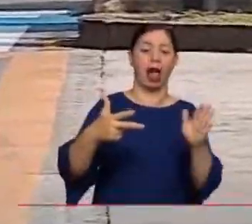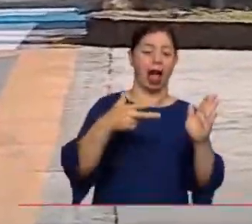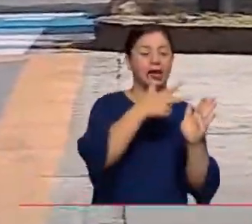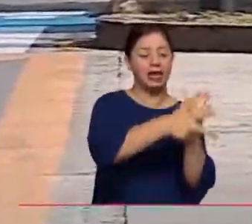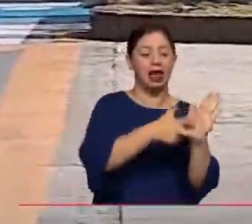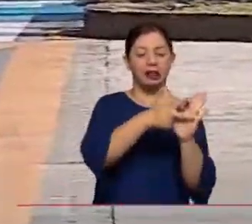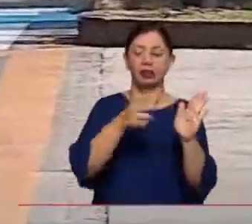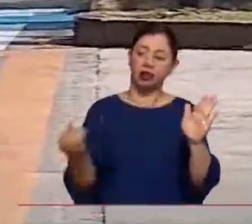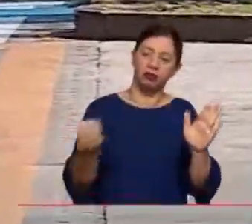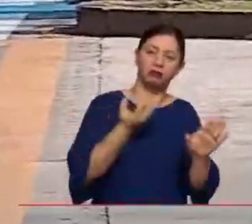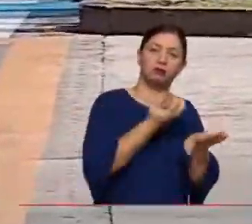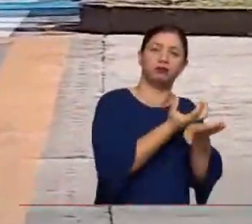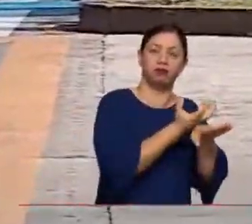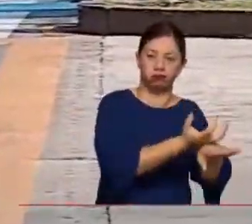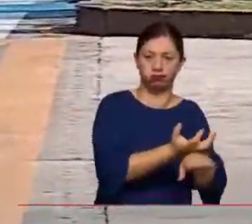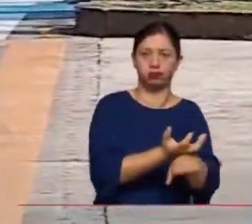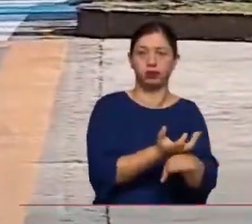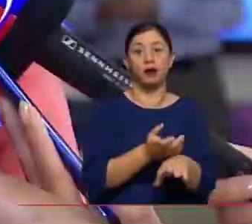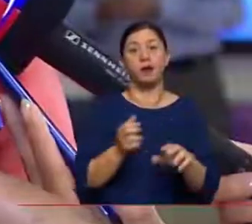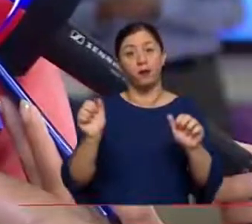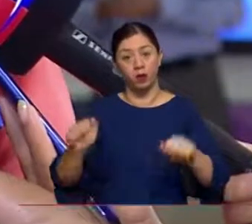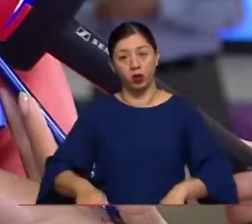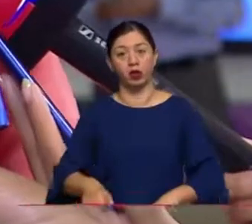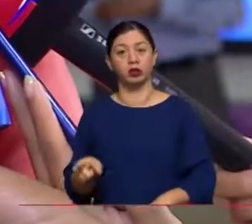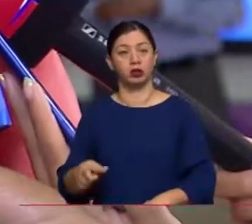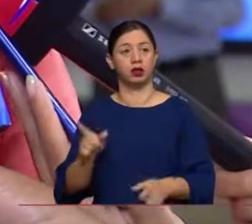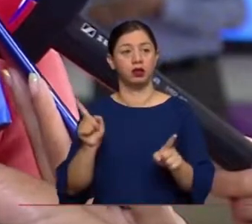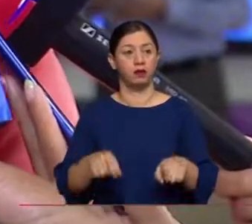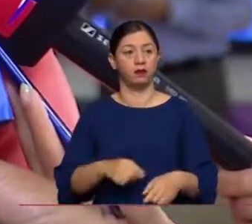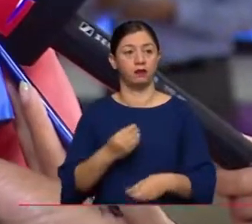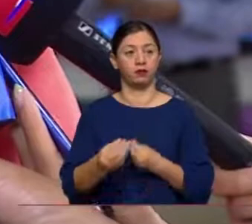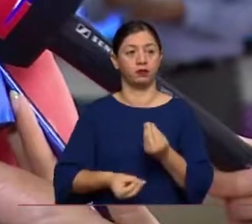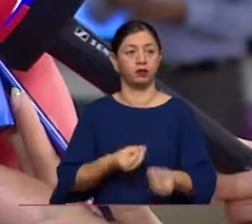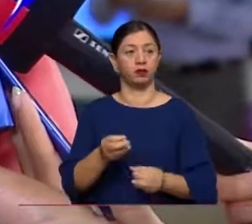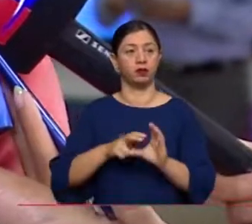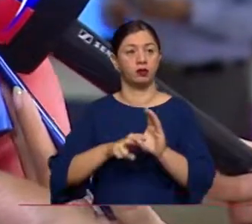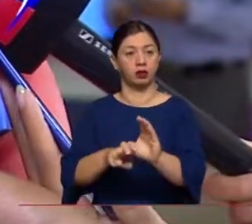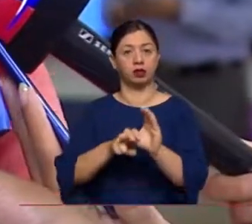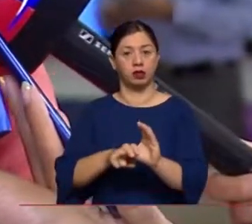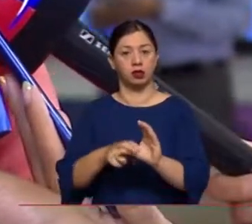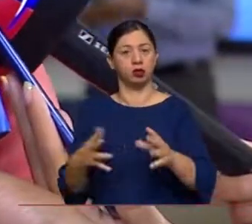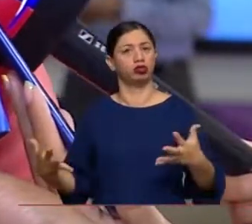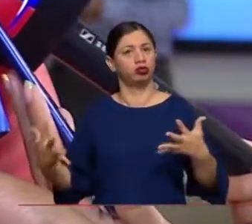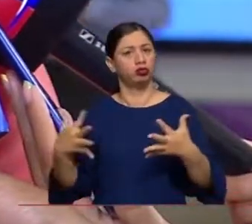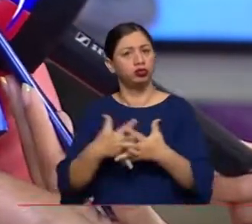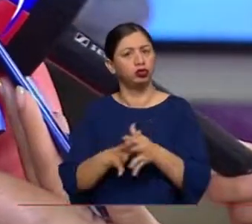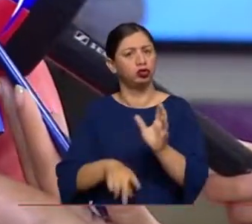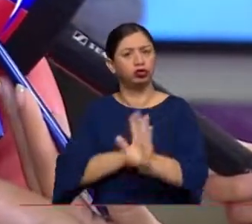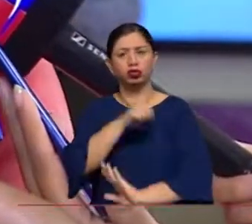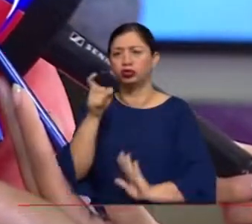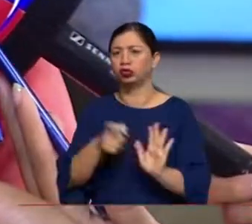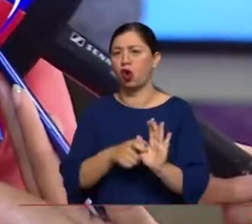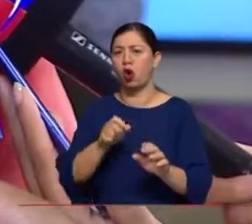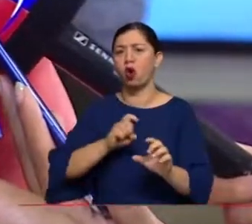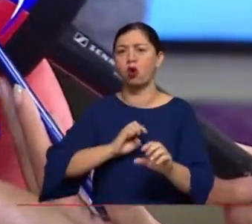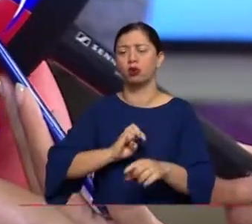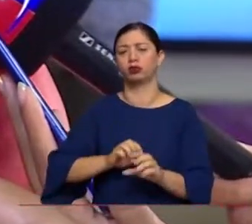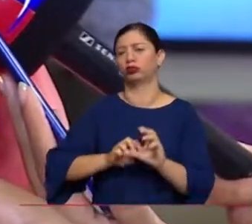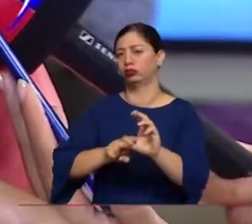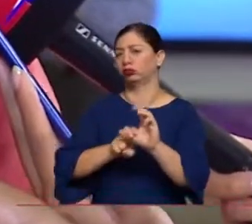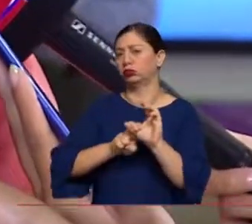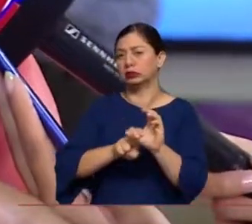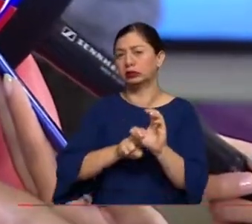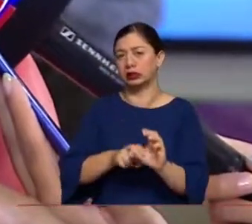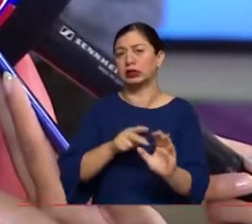eso es que esta autoridad Regional de transporte una de sus funciones es eso integrar todos los sistemas de transporte a